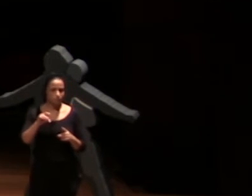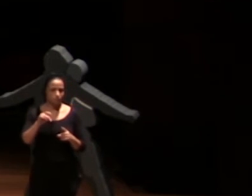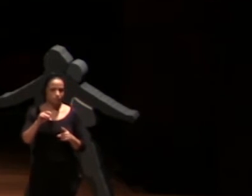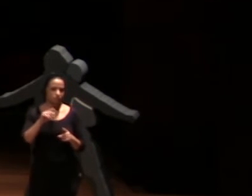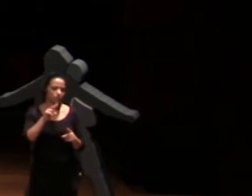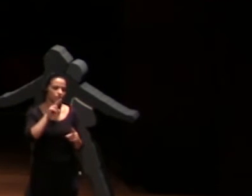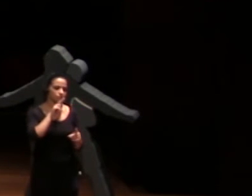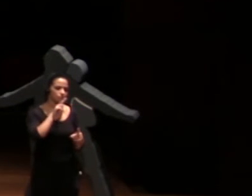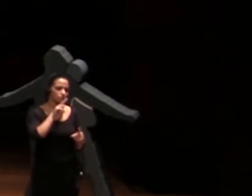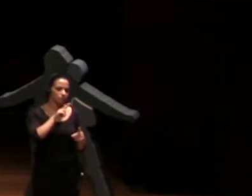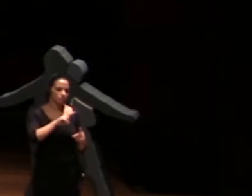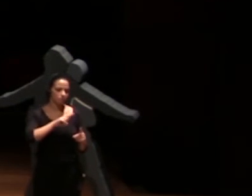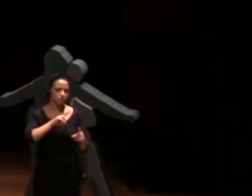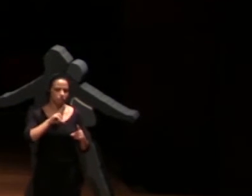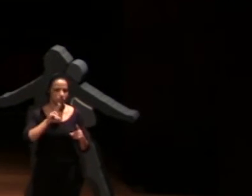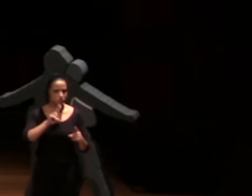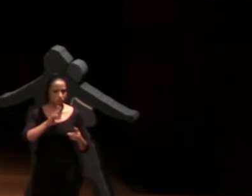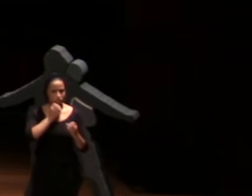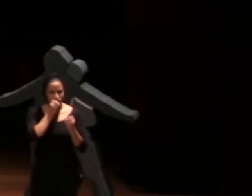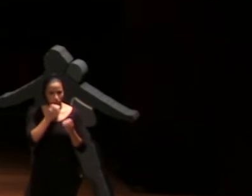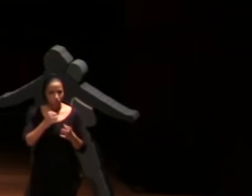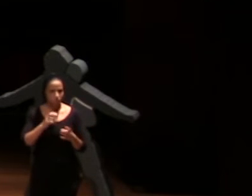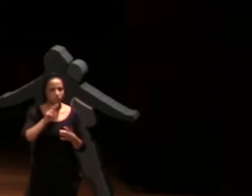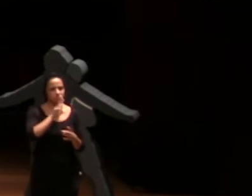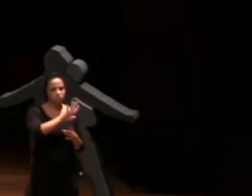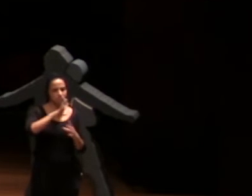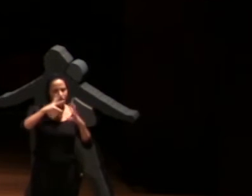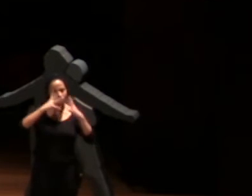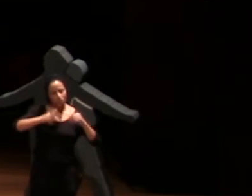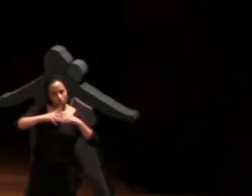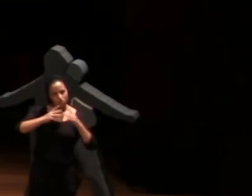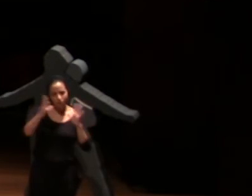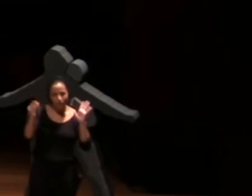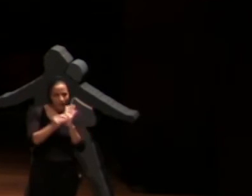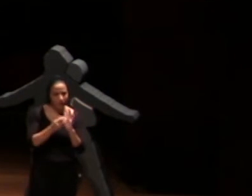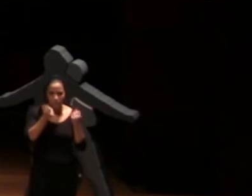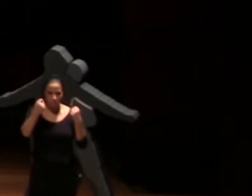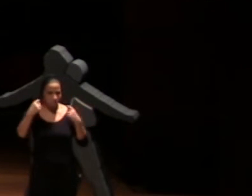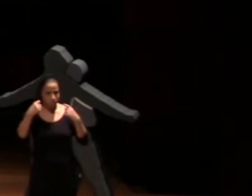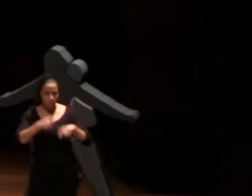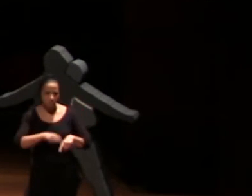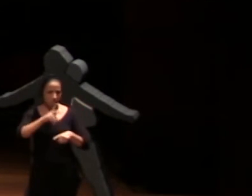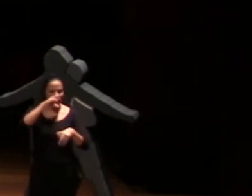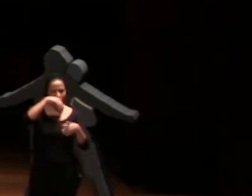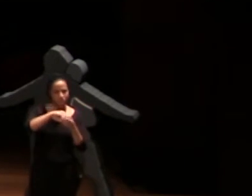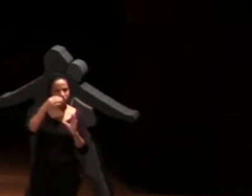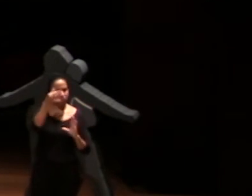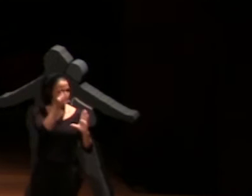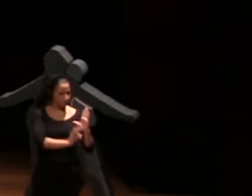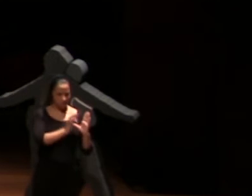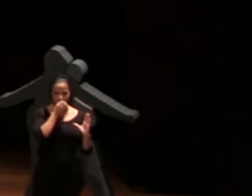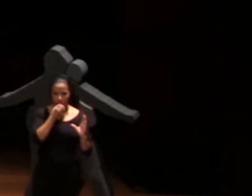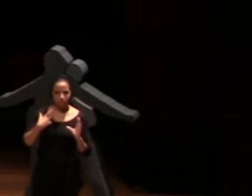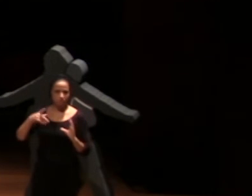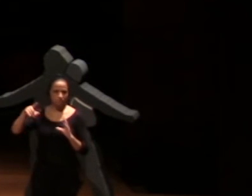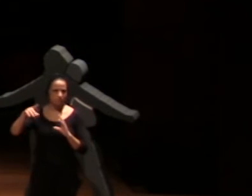25 ítems para que no hubiera que hacer ningún cálculo ni ninguna contraprestación por parte del uso de los cuestionarios. El error es conocido